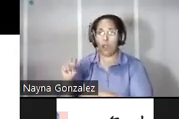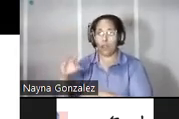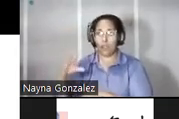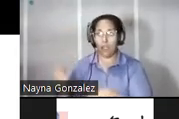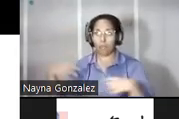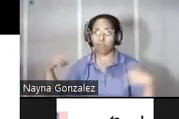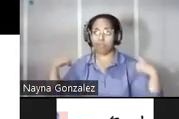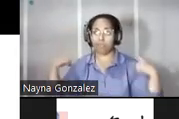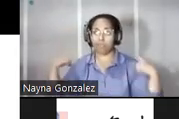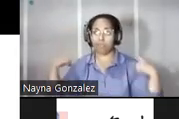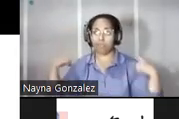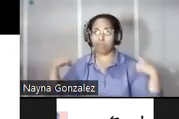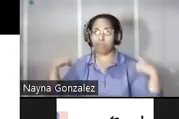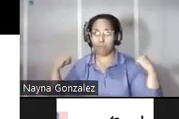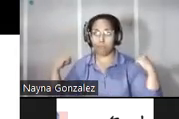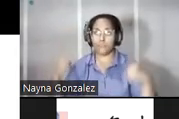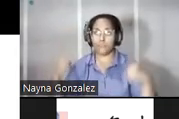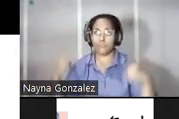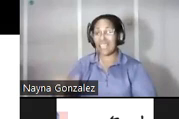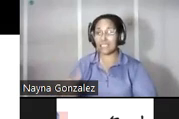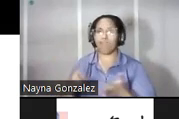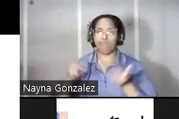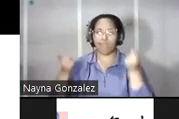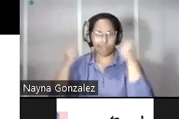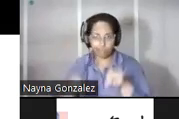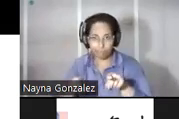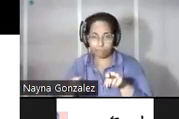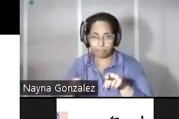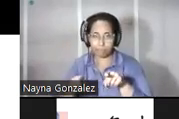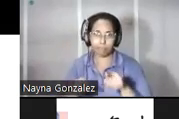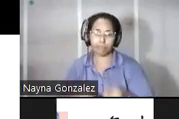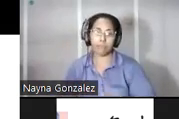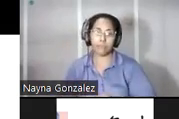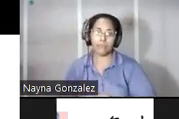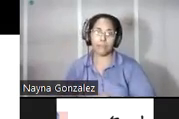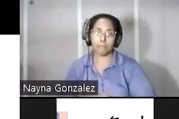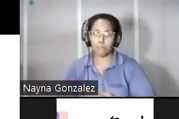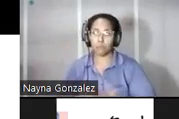Guánica. El olvido de este caso, en el cual intentamos